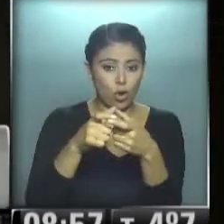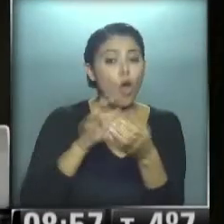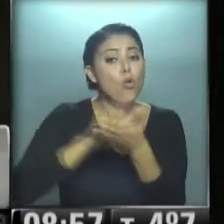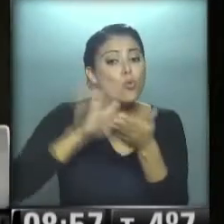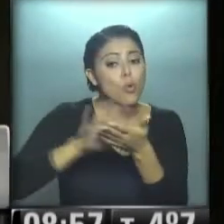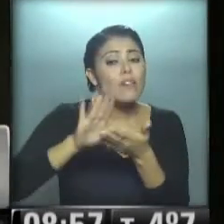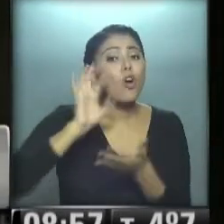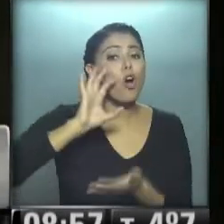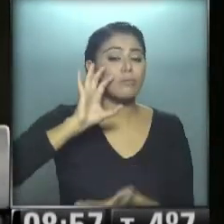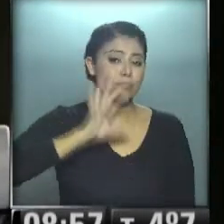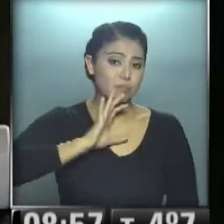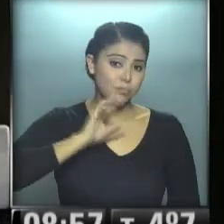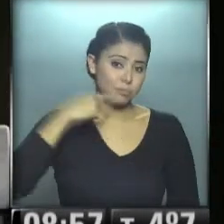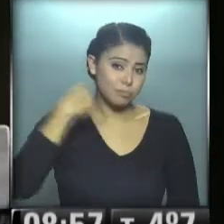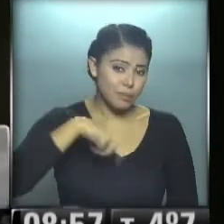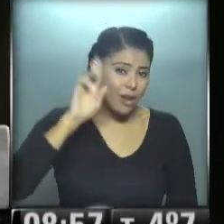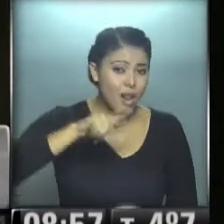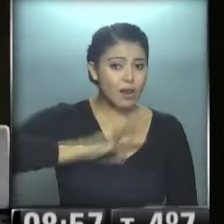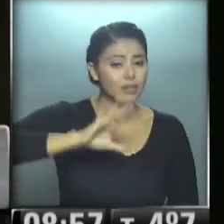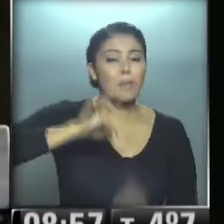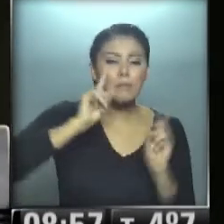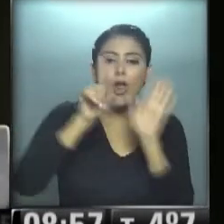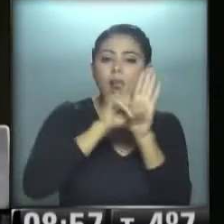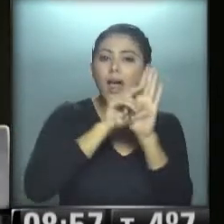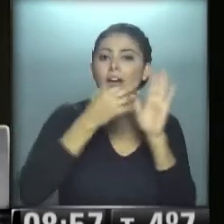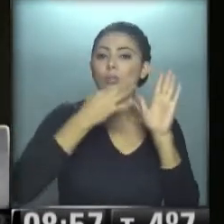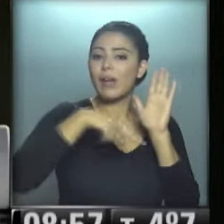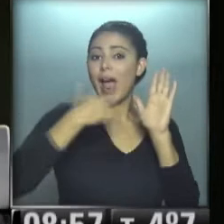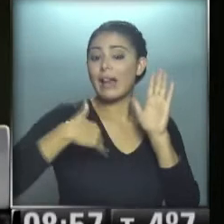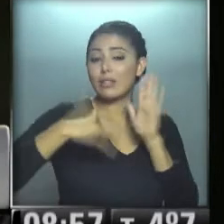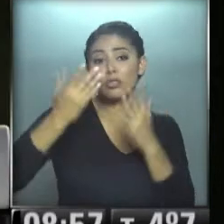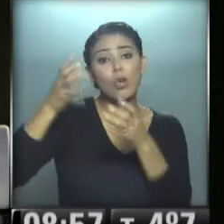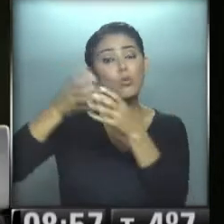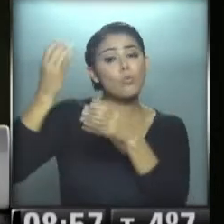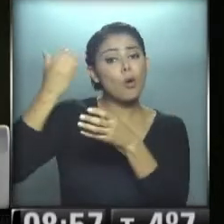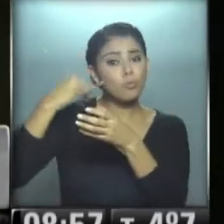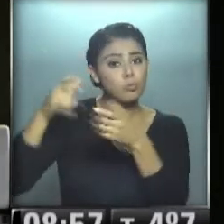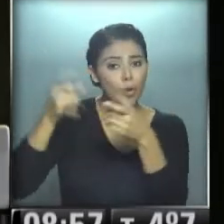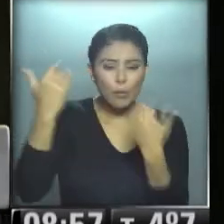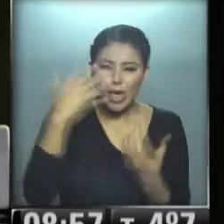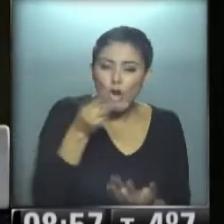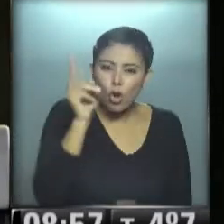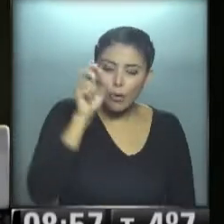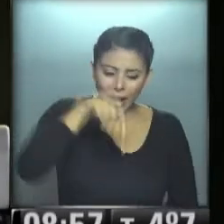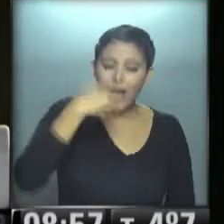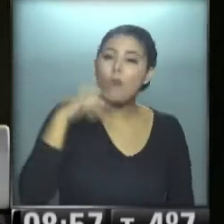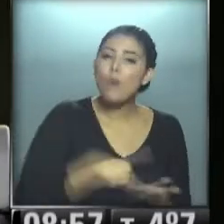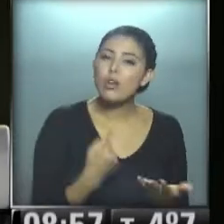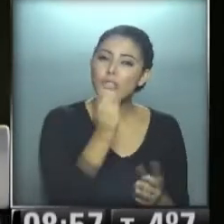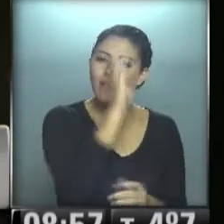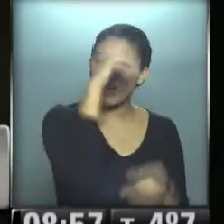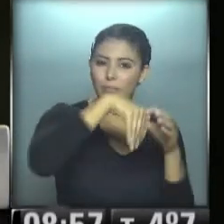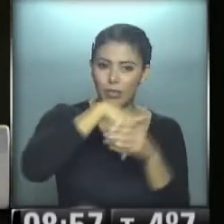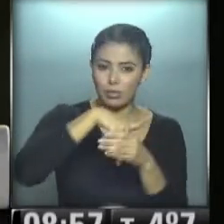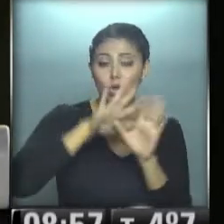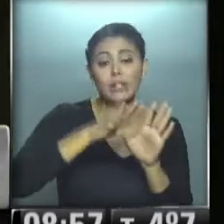canje de bonos para que este bono con legislación argentina le permita luego nesta cobrar en buenos aires en bancos de buenos aires esto